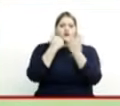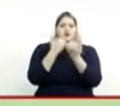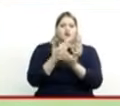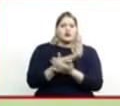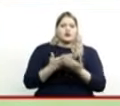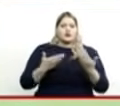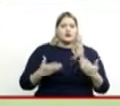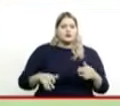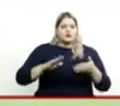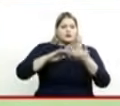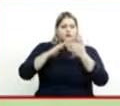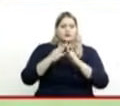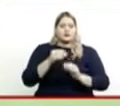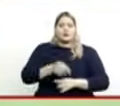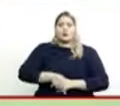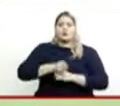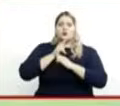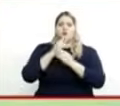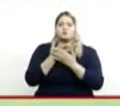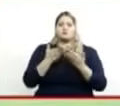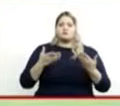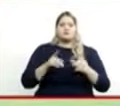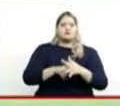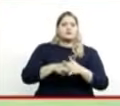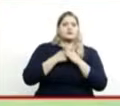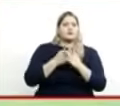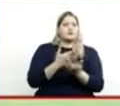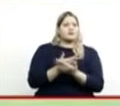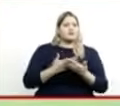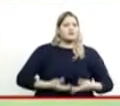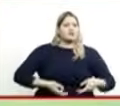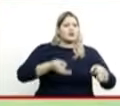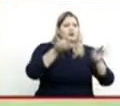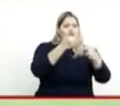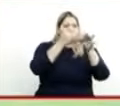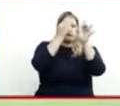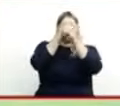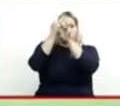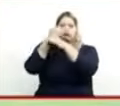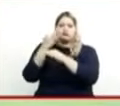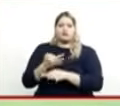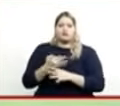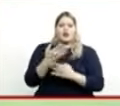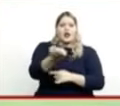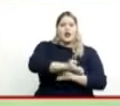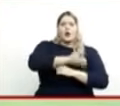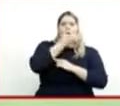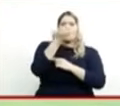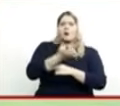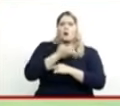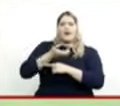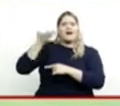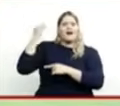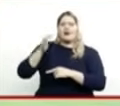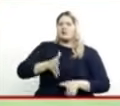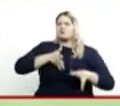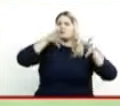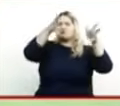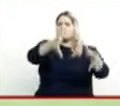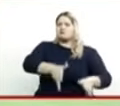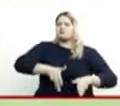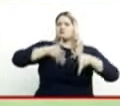ya iniciamos a reparar y a rehabilitar miles de escuelas abandonadas.